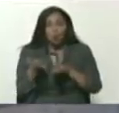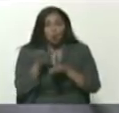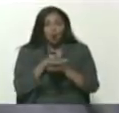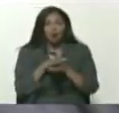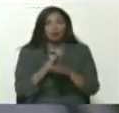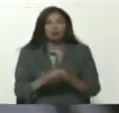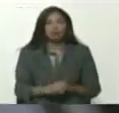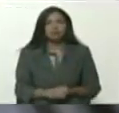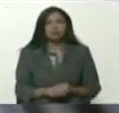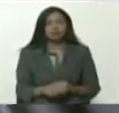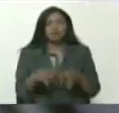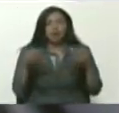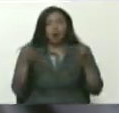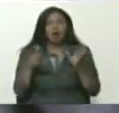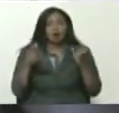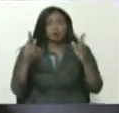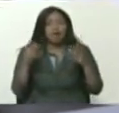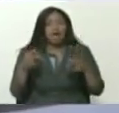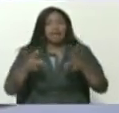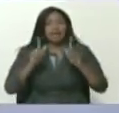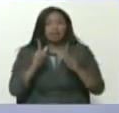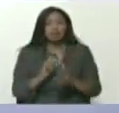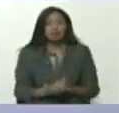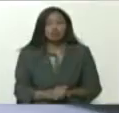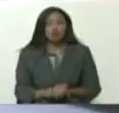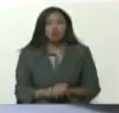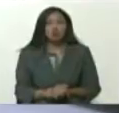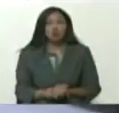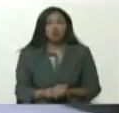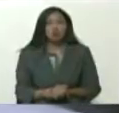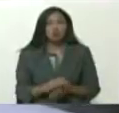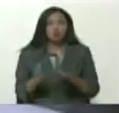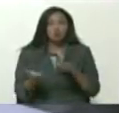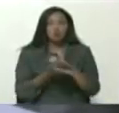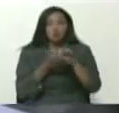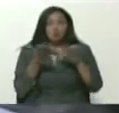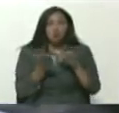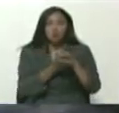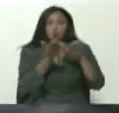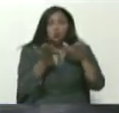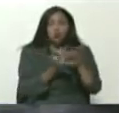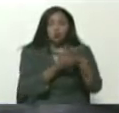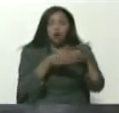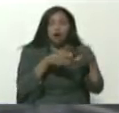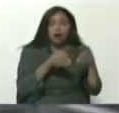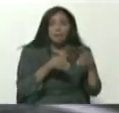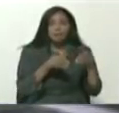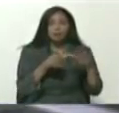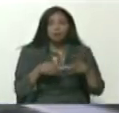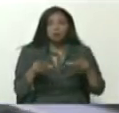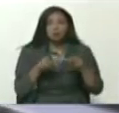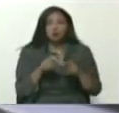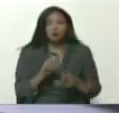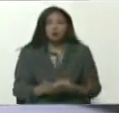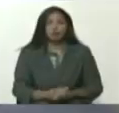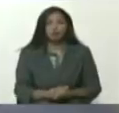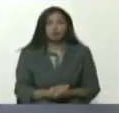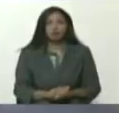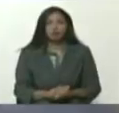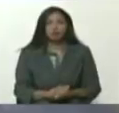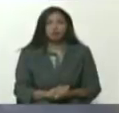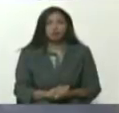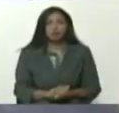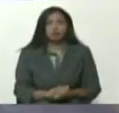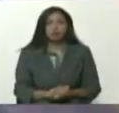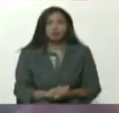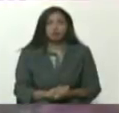las hojas cortadas y se va alimentando la carátula. Allá se engrapan. Adelante, nada. La gente.